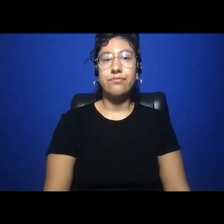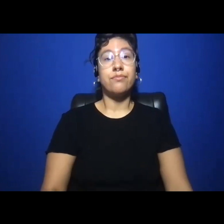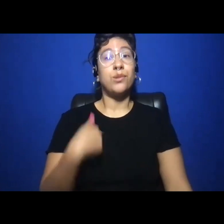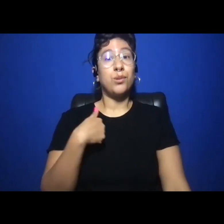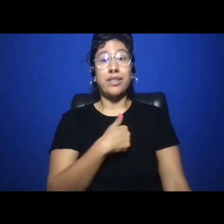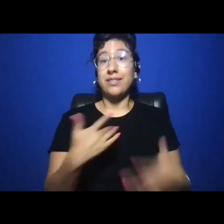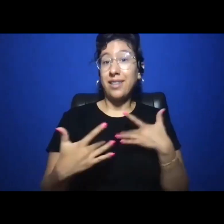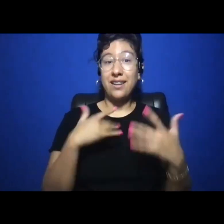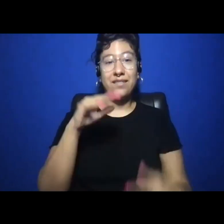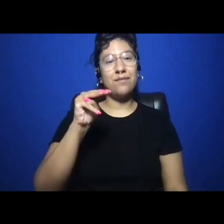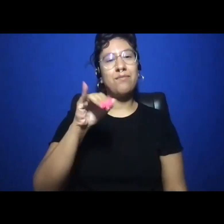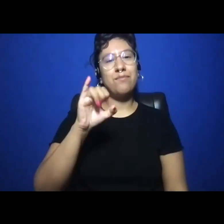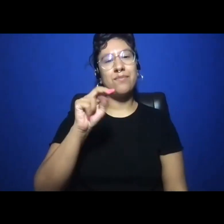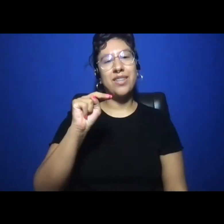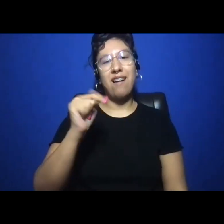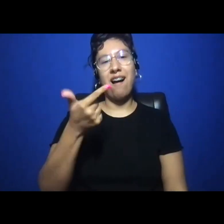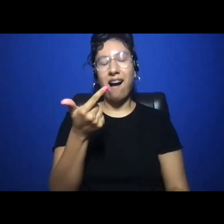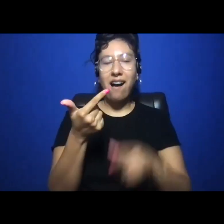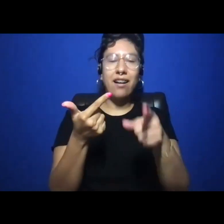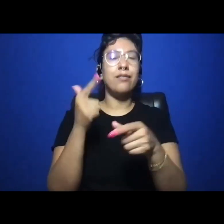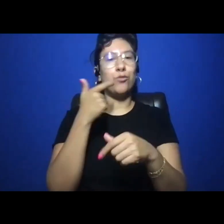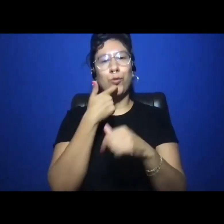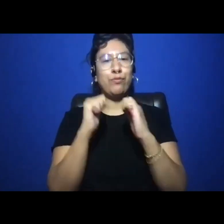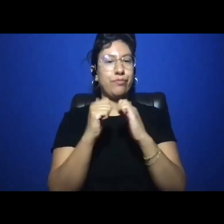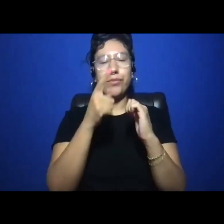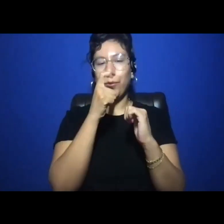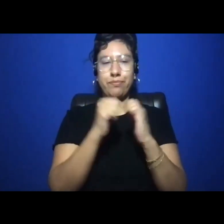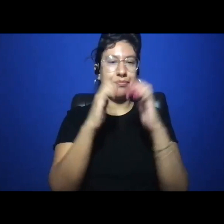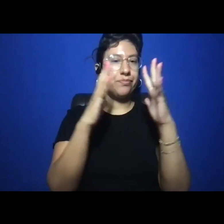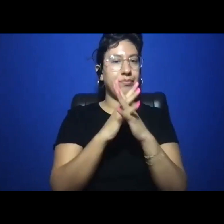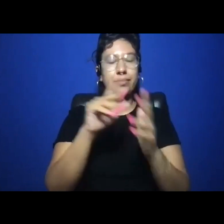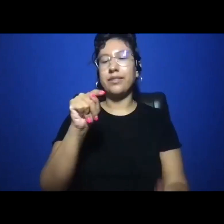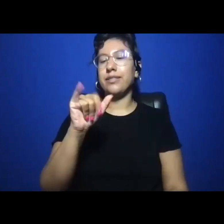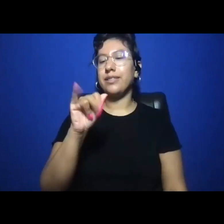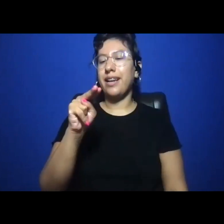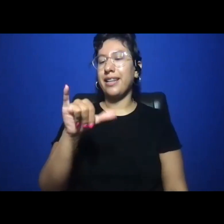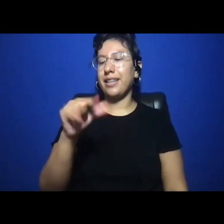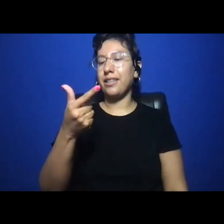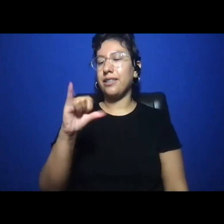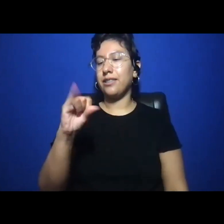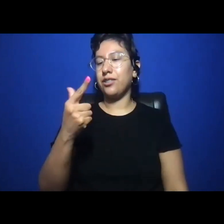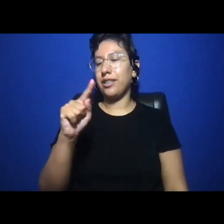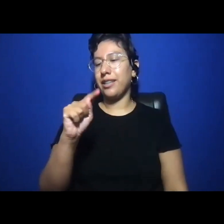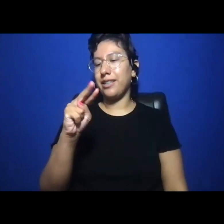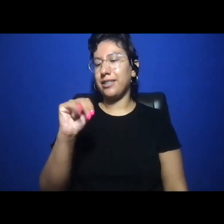Entonces, estamos súper emocionales a tener a Myung de Tiny Gigantic,